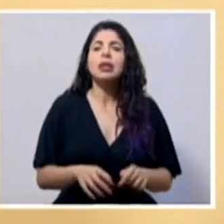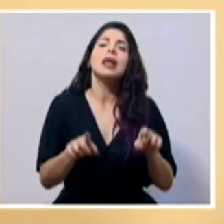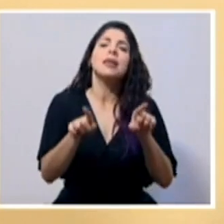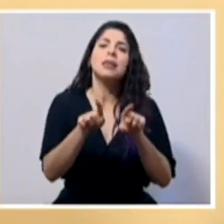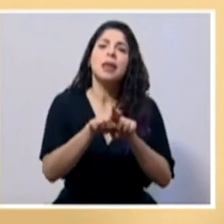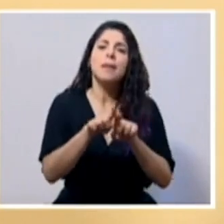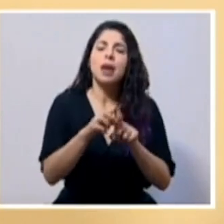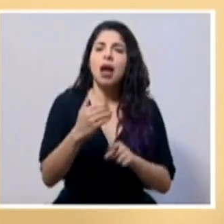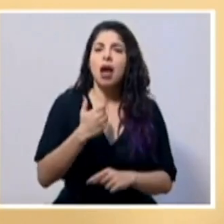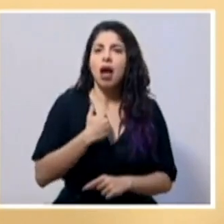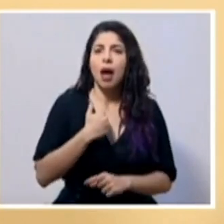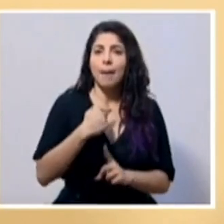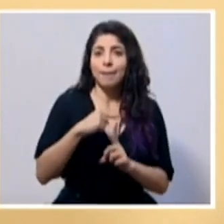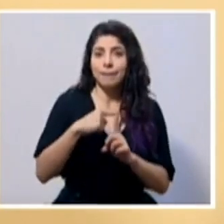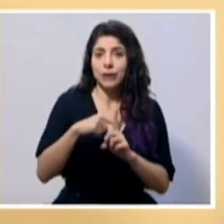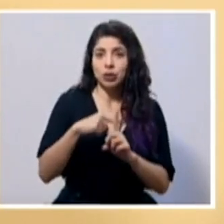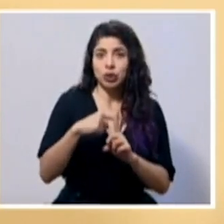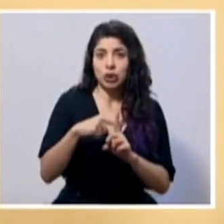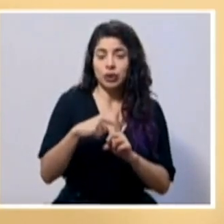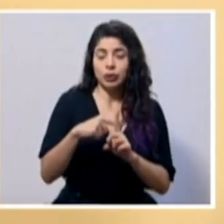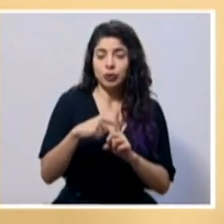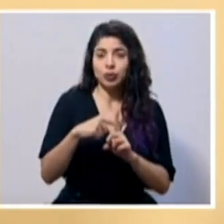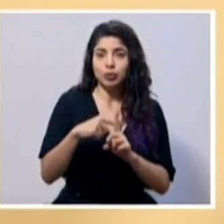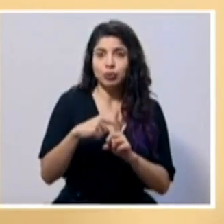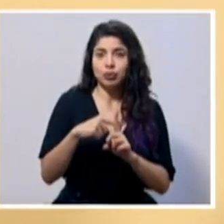También tenemos casos positivos